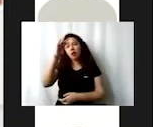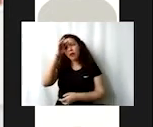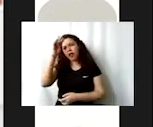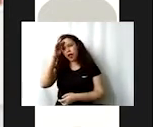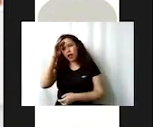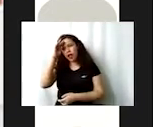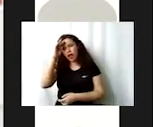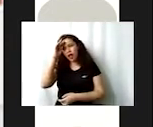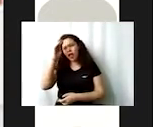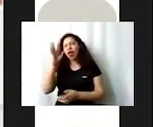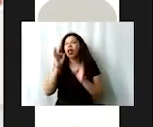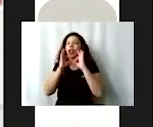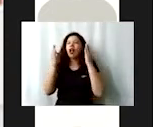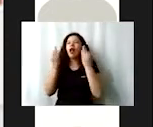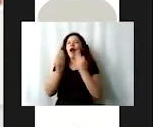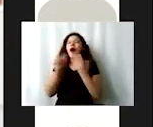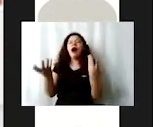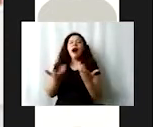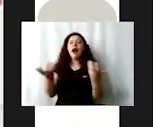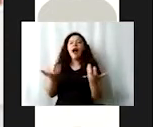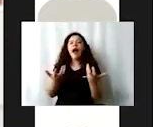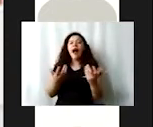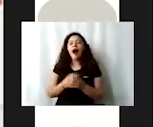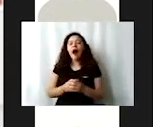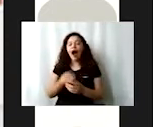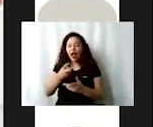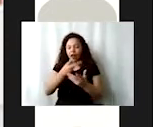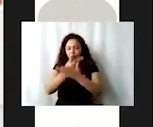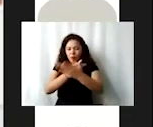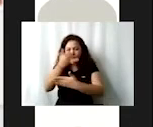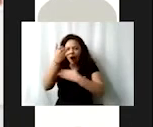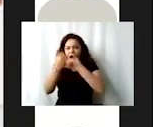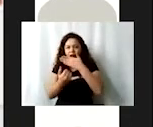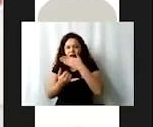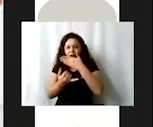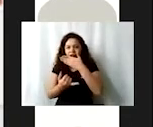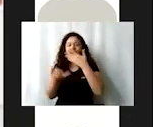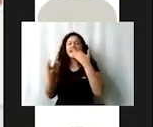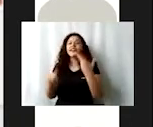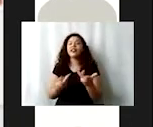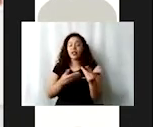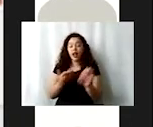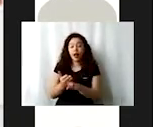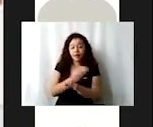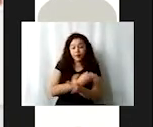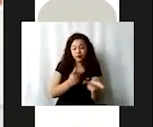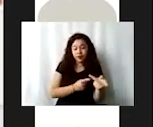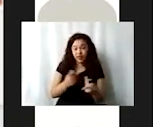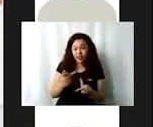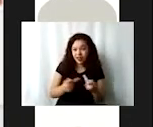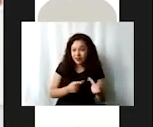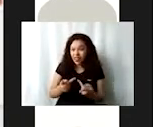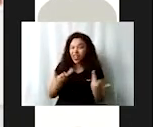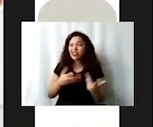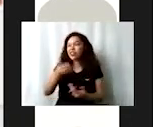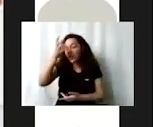alguna manera hacer, es ese proyecto, es ese trabajo previo, es esa